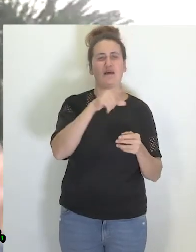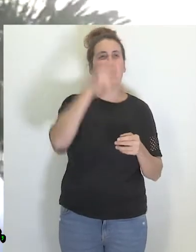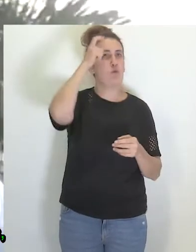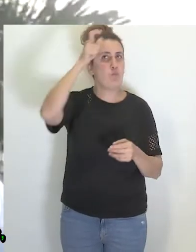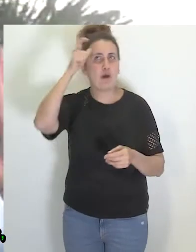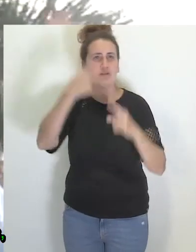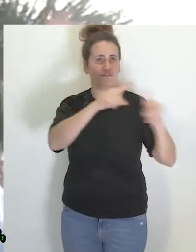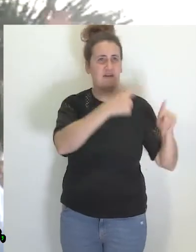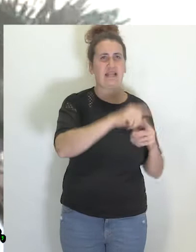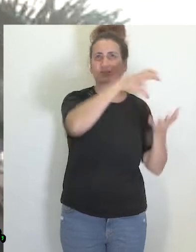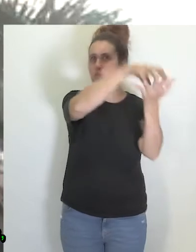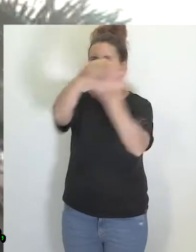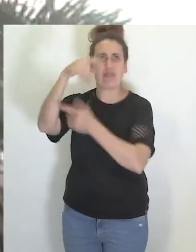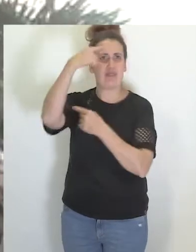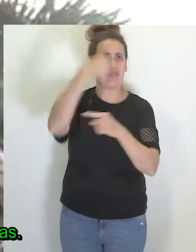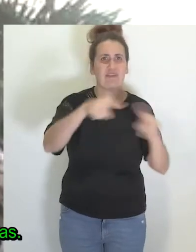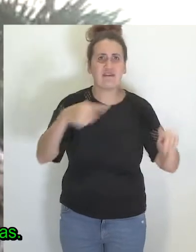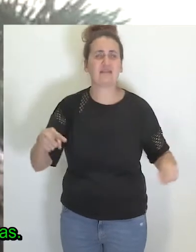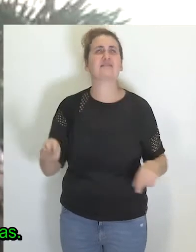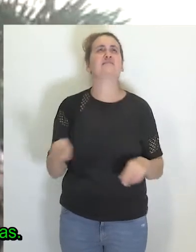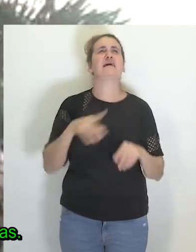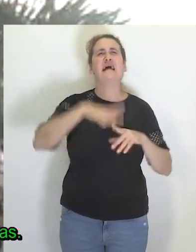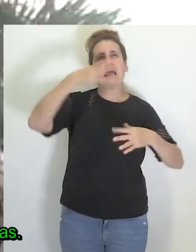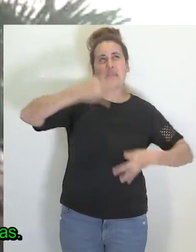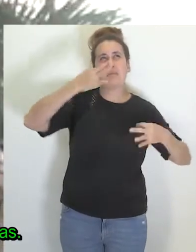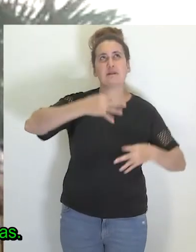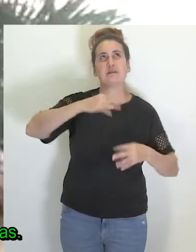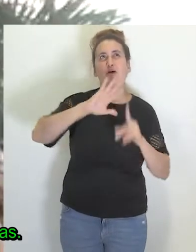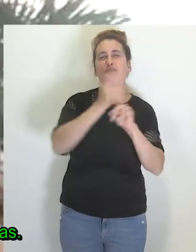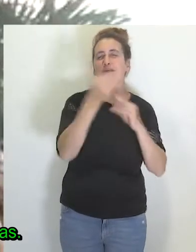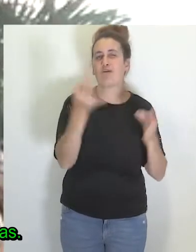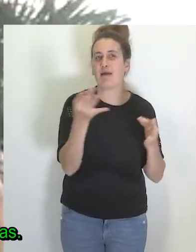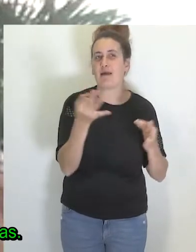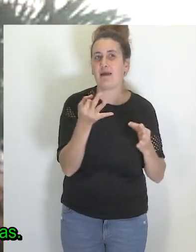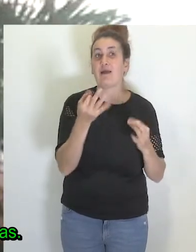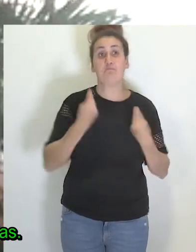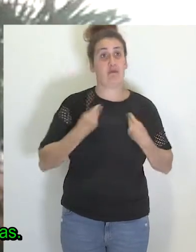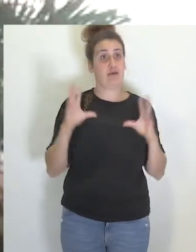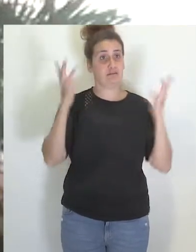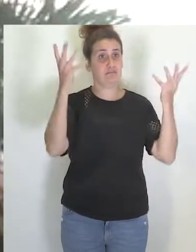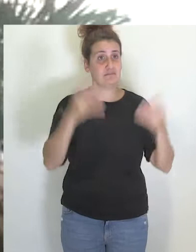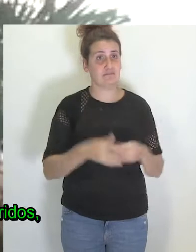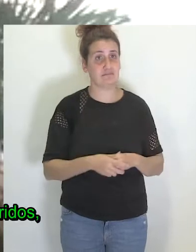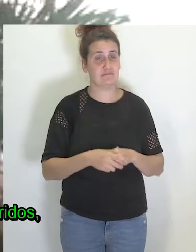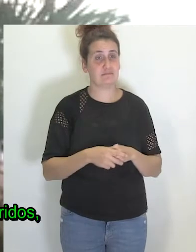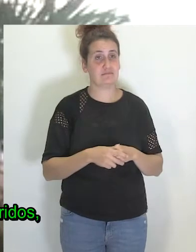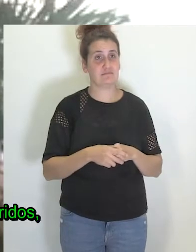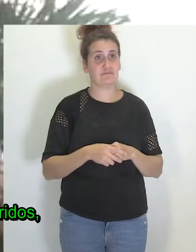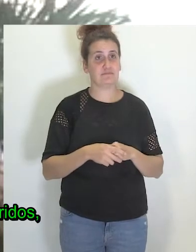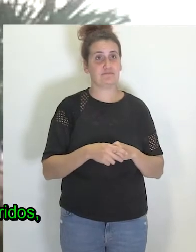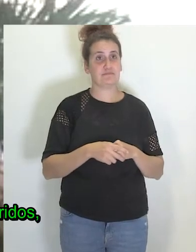diferentes pueblos, en diferentes comunidades, realmente lograron salvar vidas,